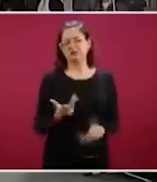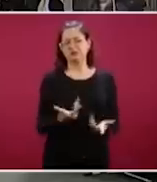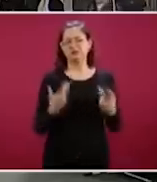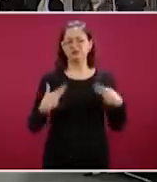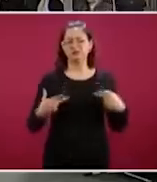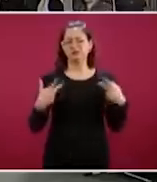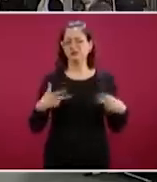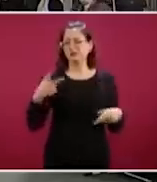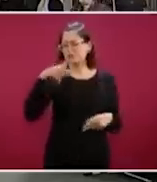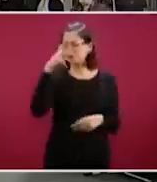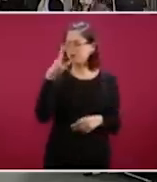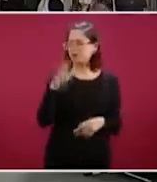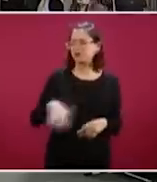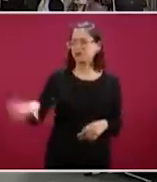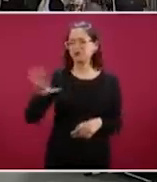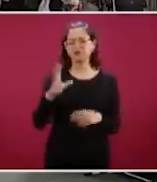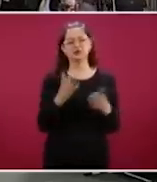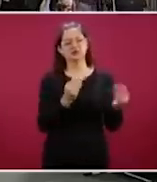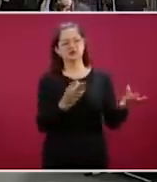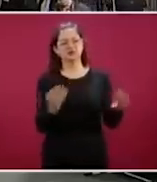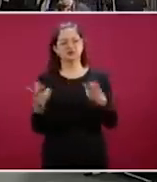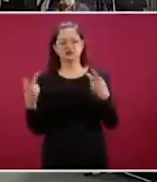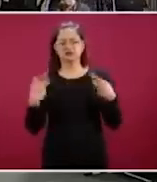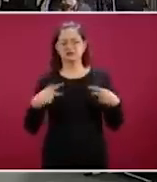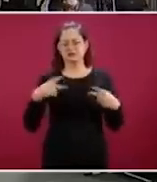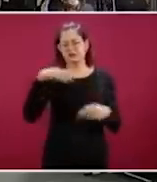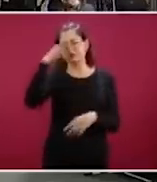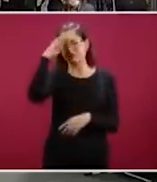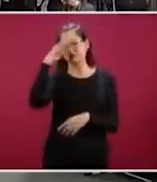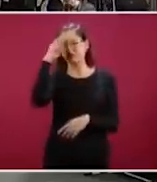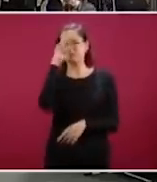declaraciones de Donald Trump, teniendo en consideración que